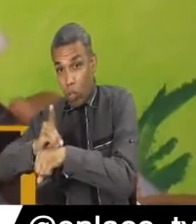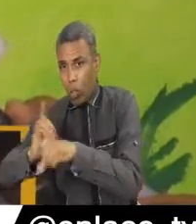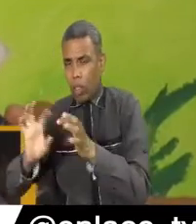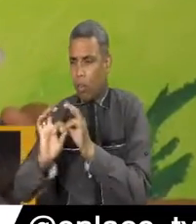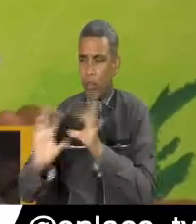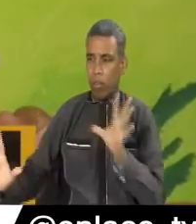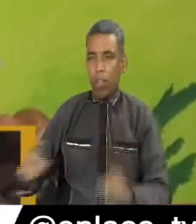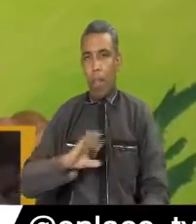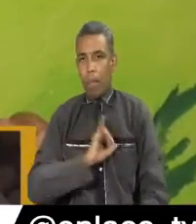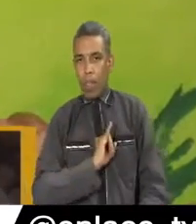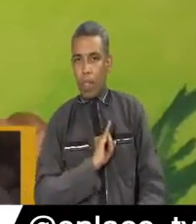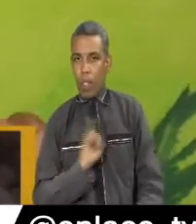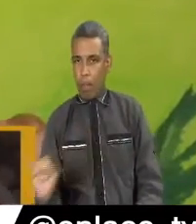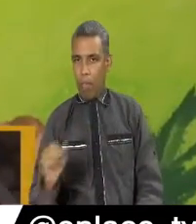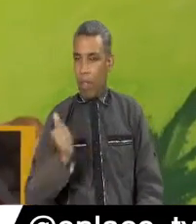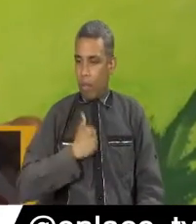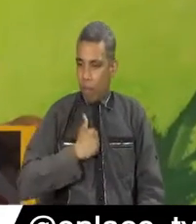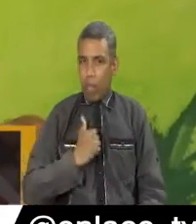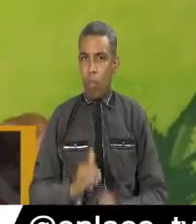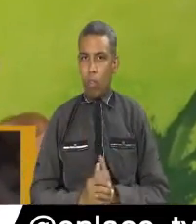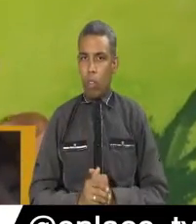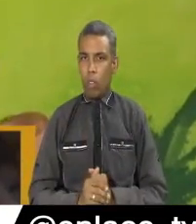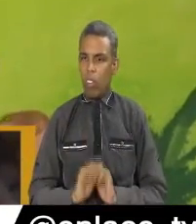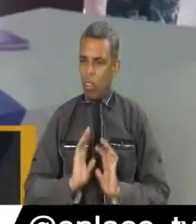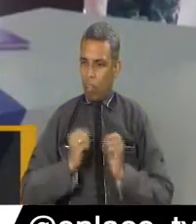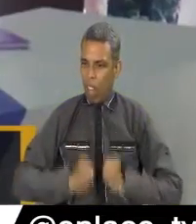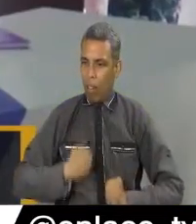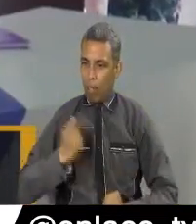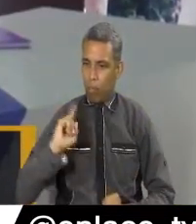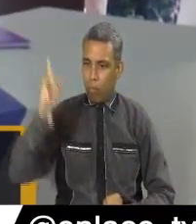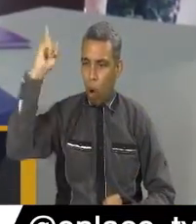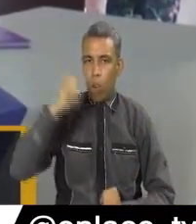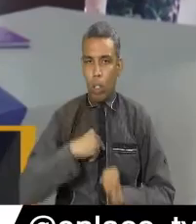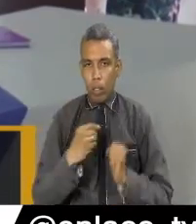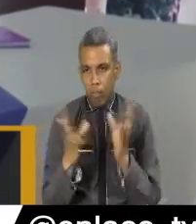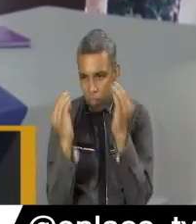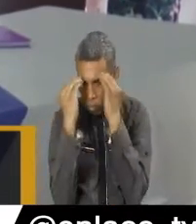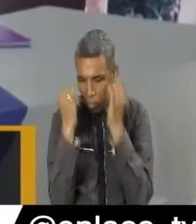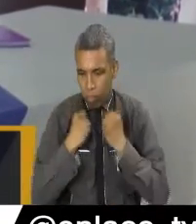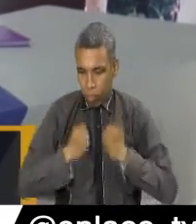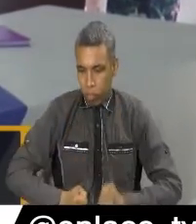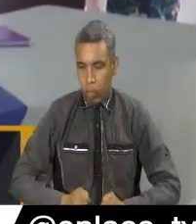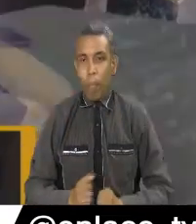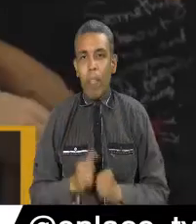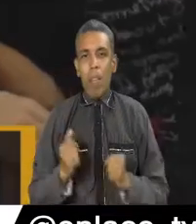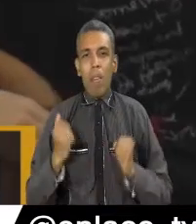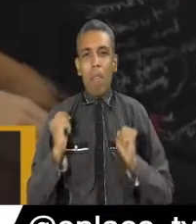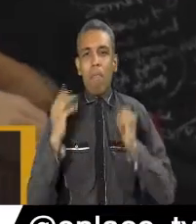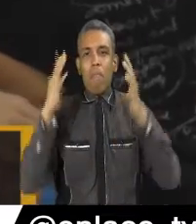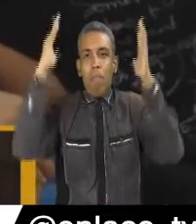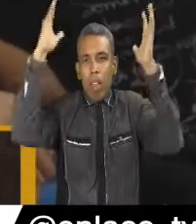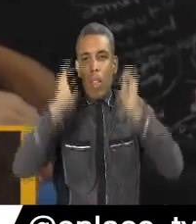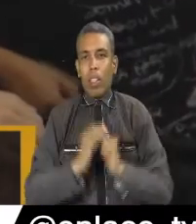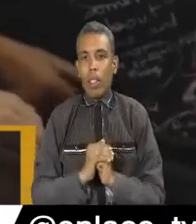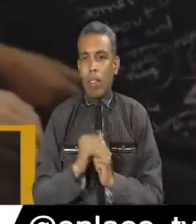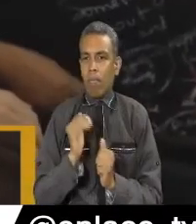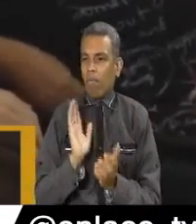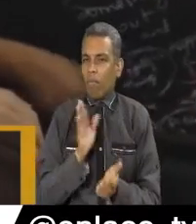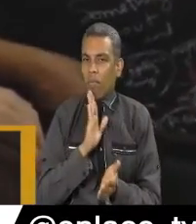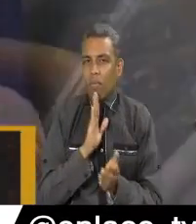Bermeja como un proceso maduro políticamente. A la celebración de este aniversario de la Organización Femenina Popular asiste una